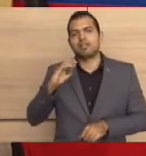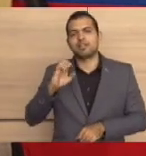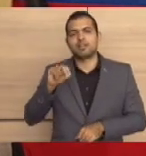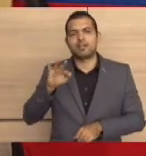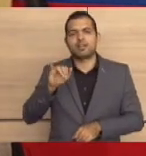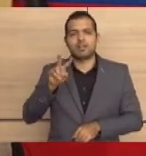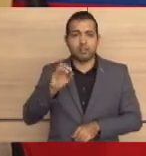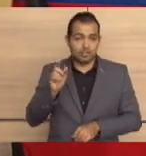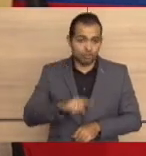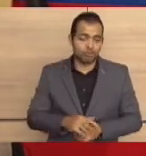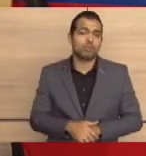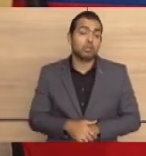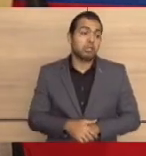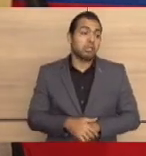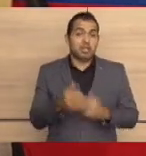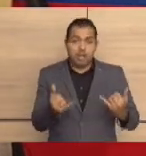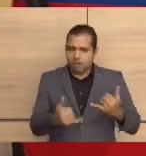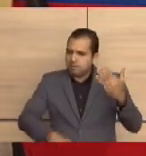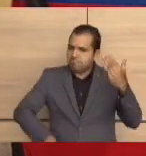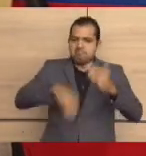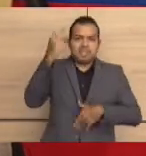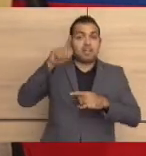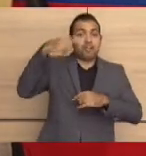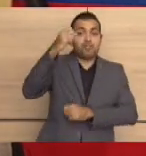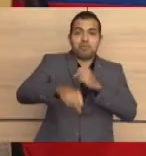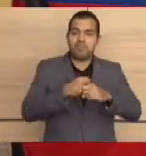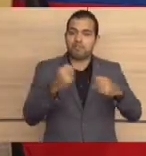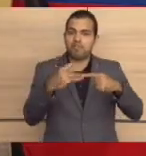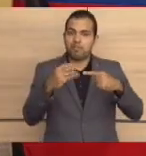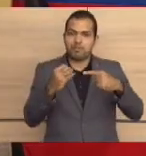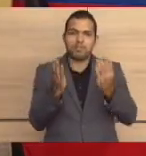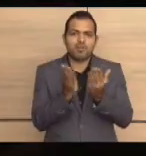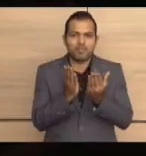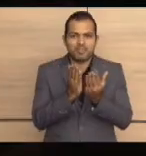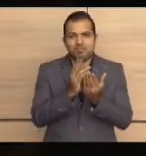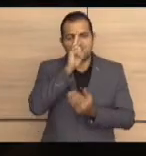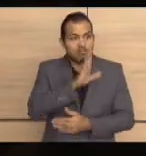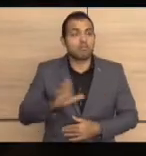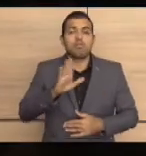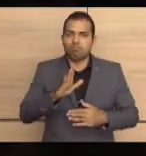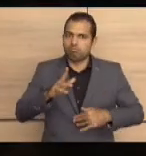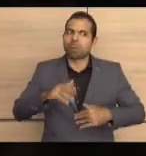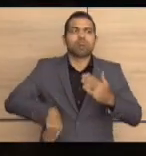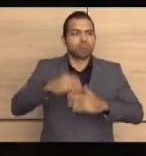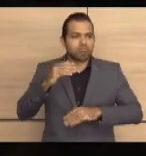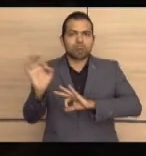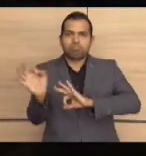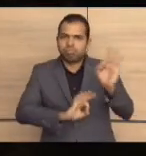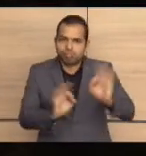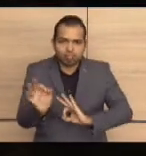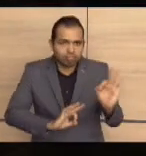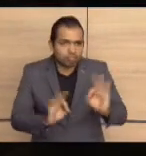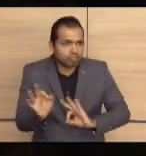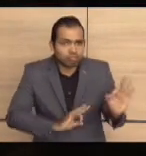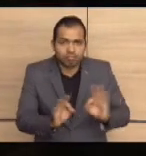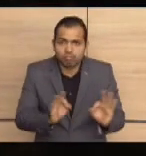preparar el Foro Educativo Nacional del año siguiente, sino a tener muchas más actividades en región. Somos unos convencidos que es este propósito conjunto